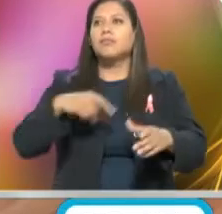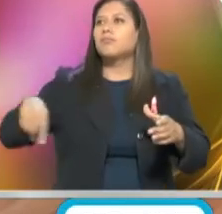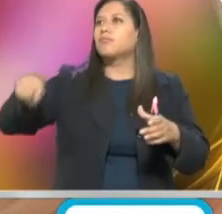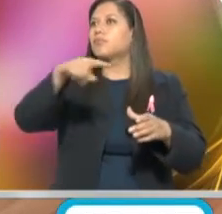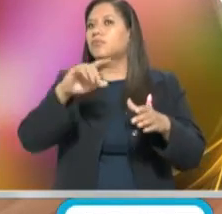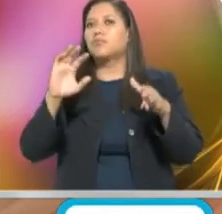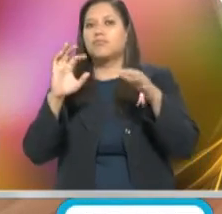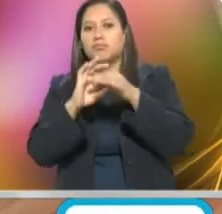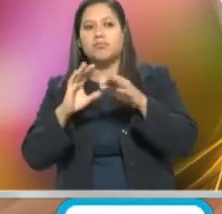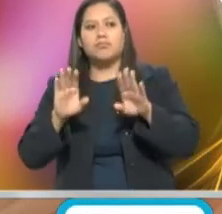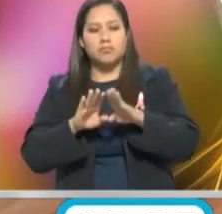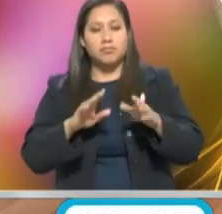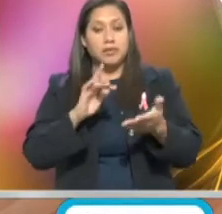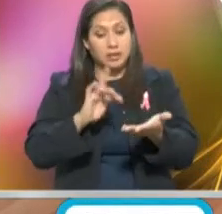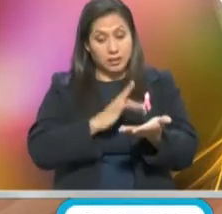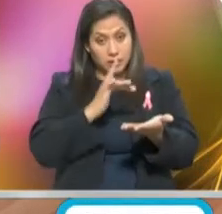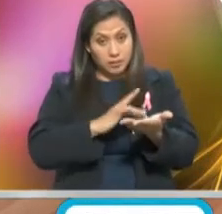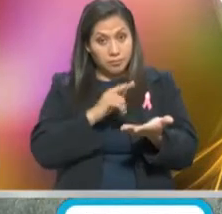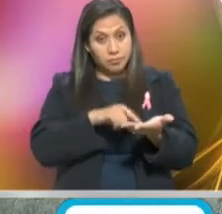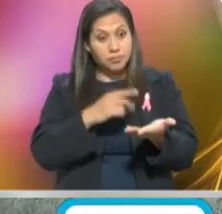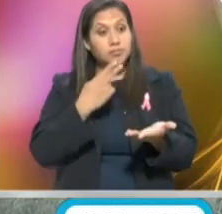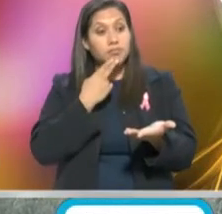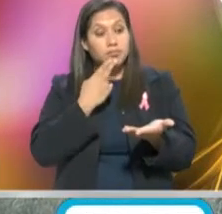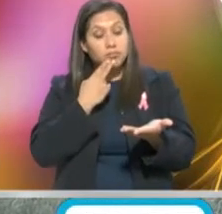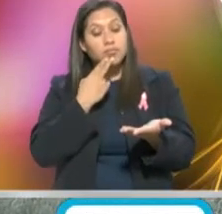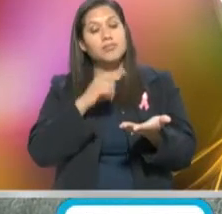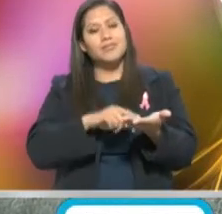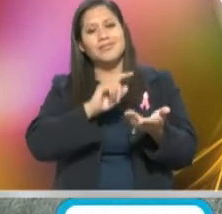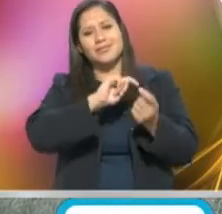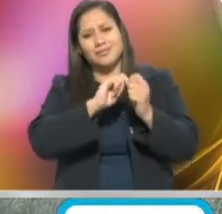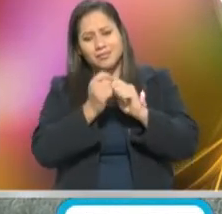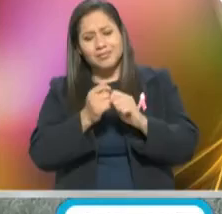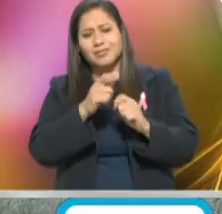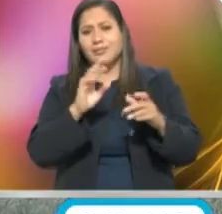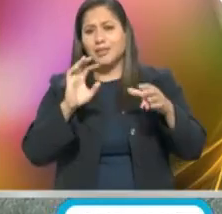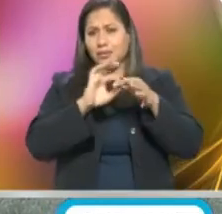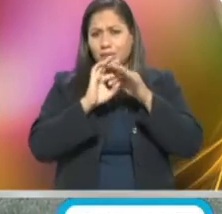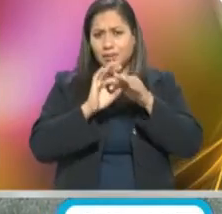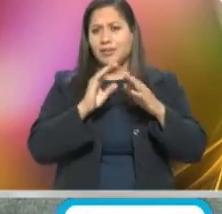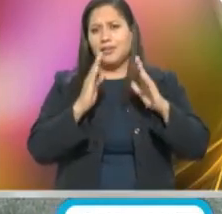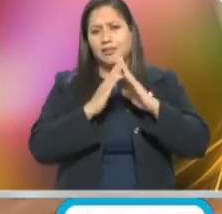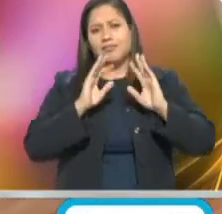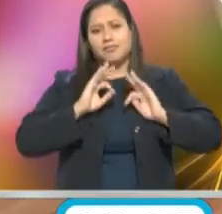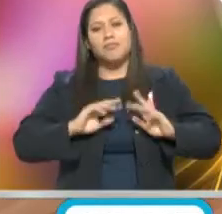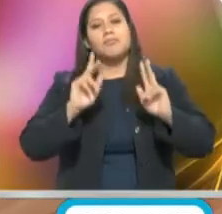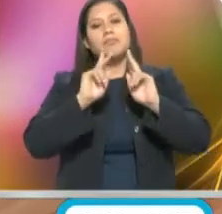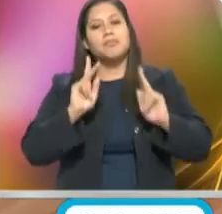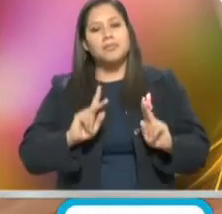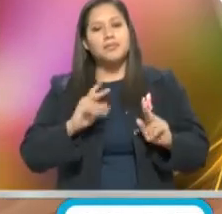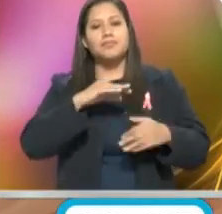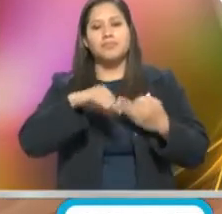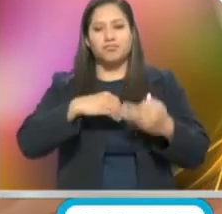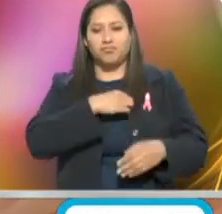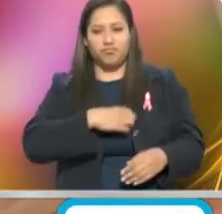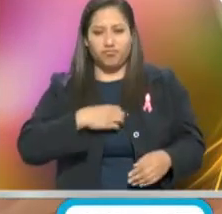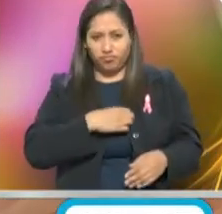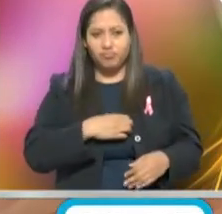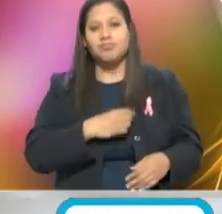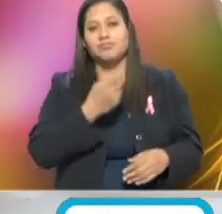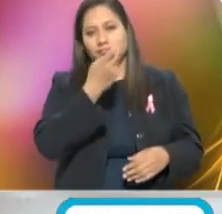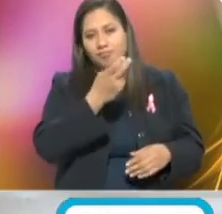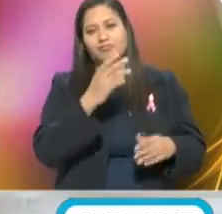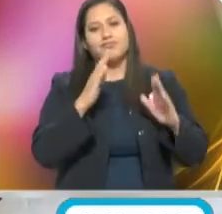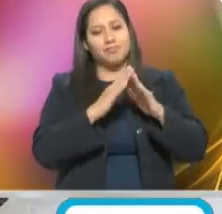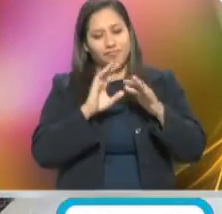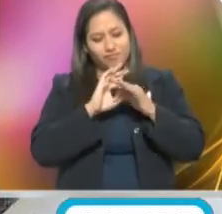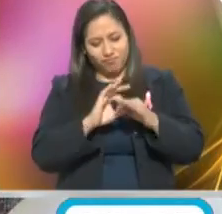Claro. Por supuesto, aquí la pues es una nos va a echar- aplicación que su uso se traduce en armonía en el hogar. Absolutamente. Todos contentos. Armonía en el hogar,